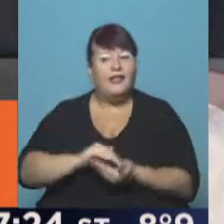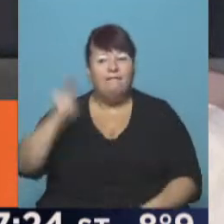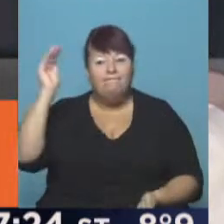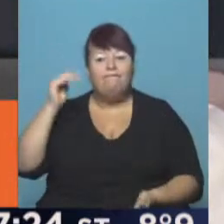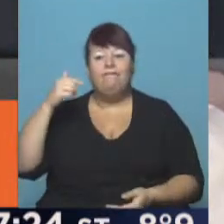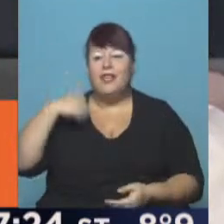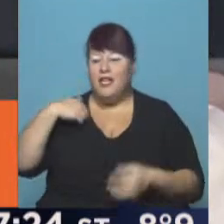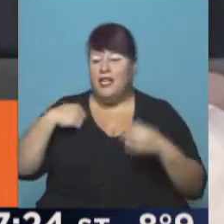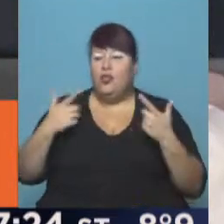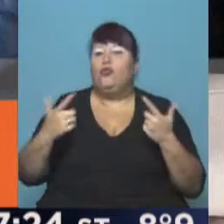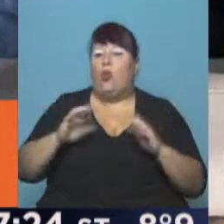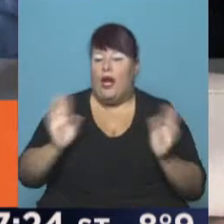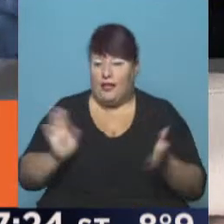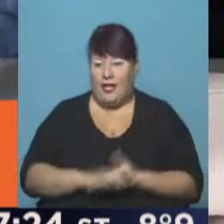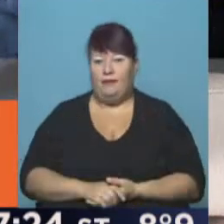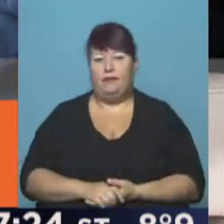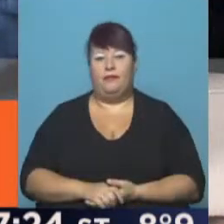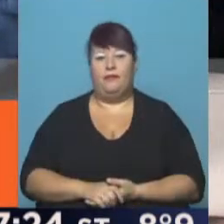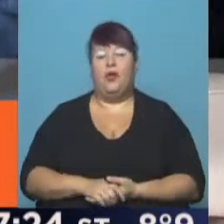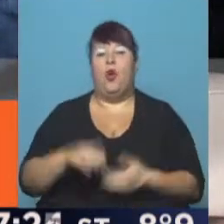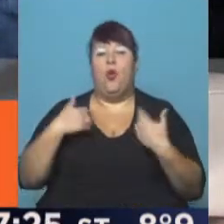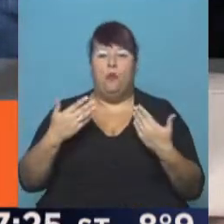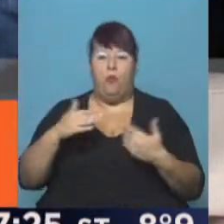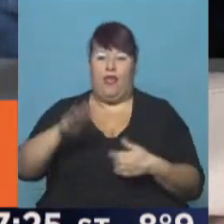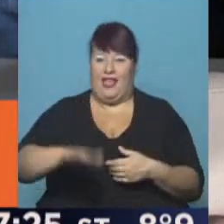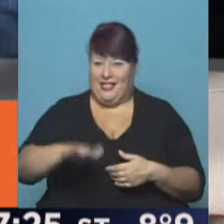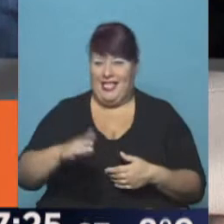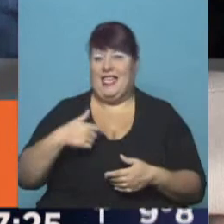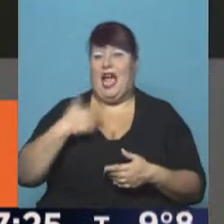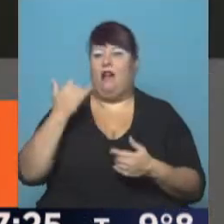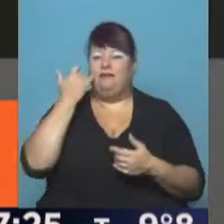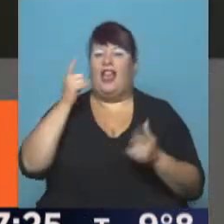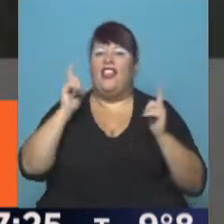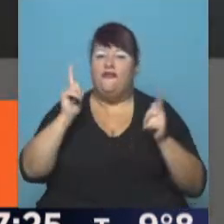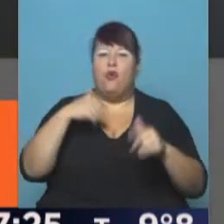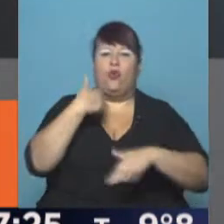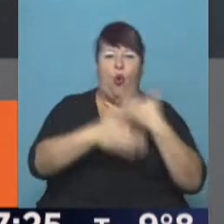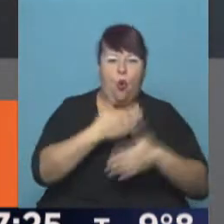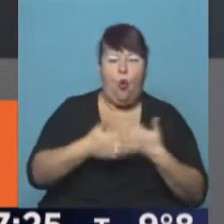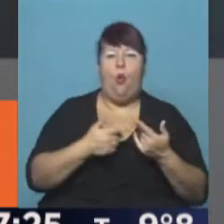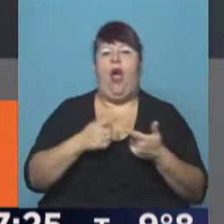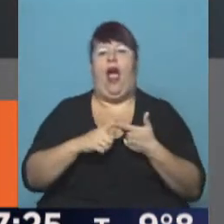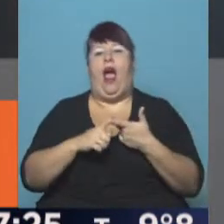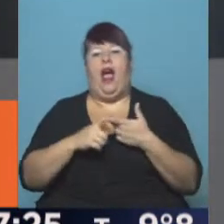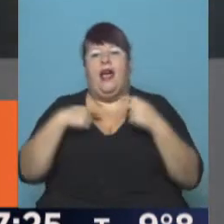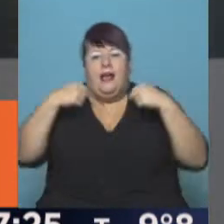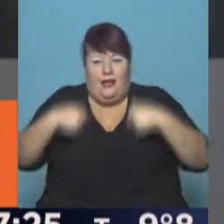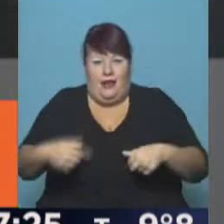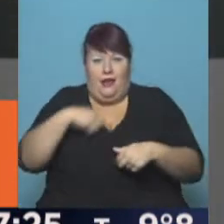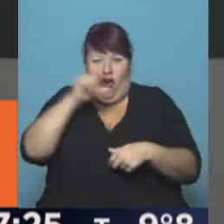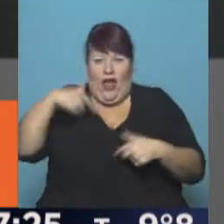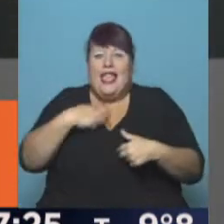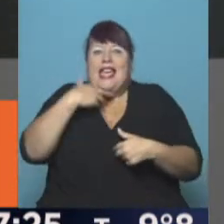que fui una afortunada de poder haber sido niñas de poder haber jugado de ocupar el rol de